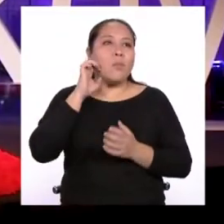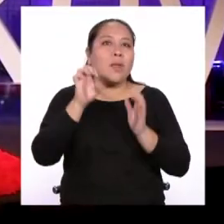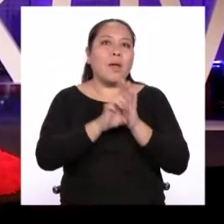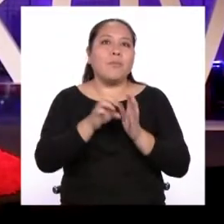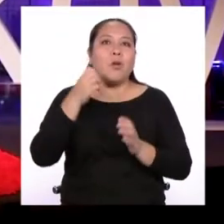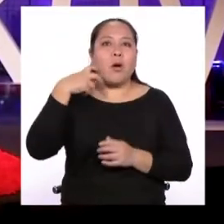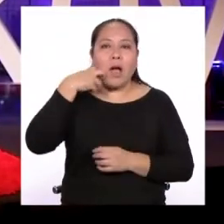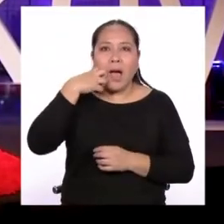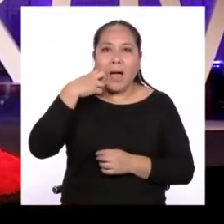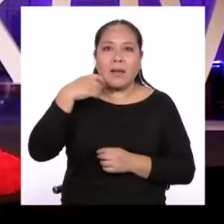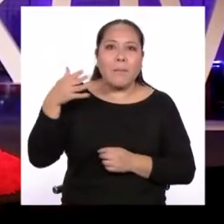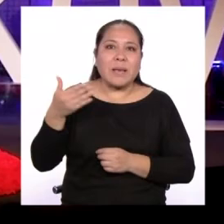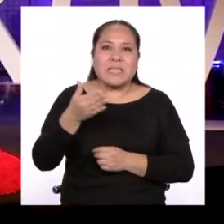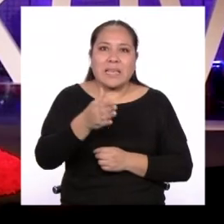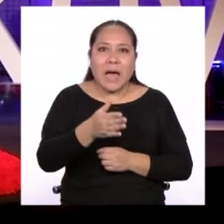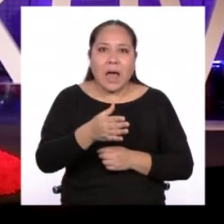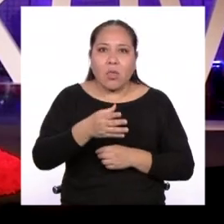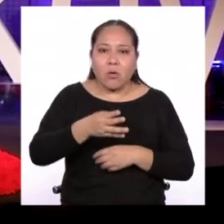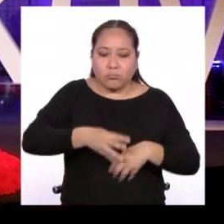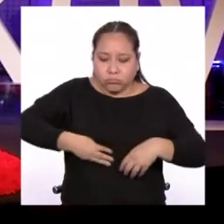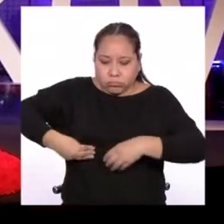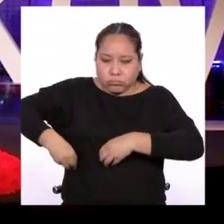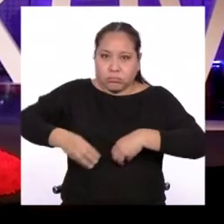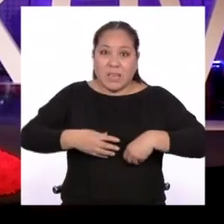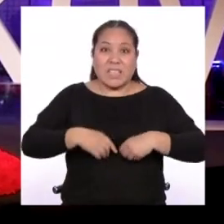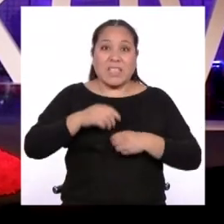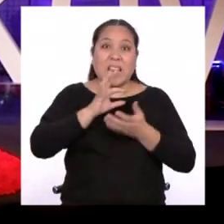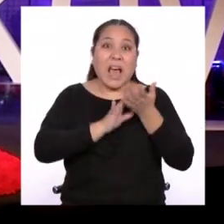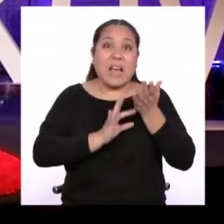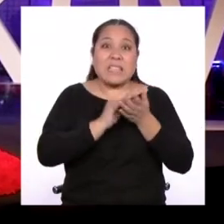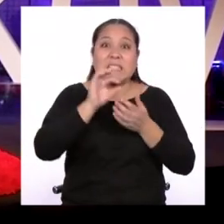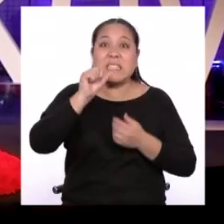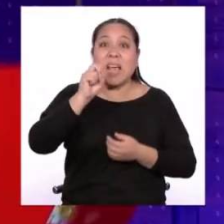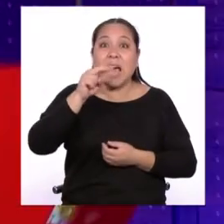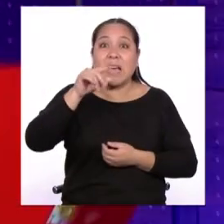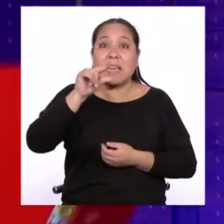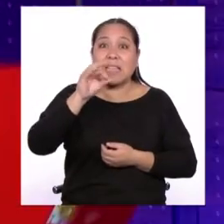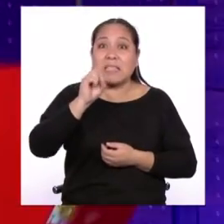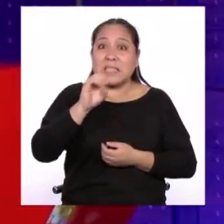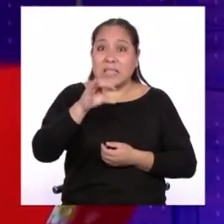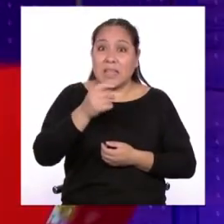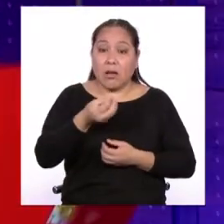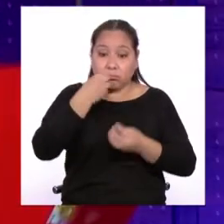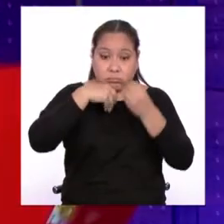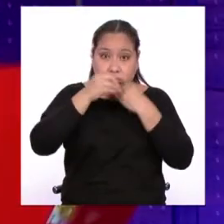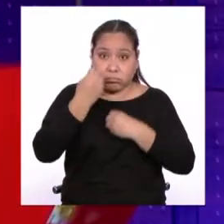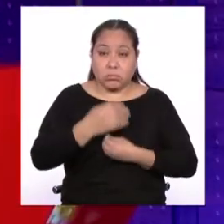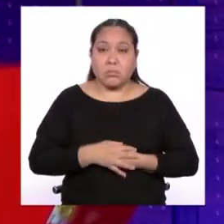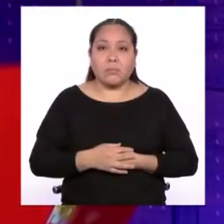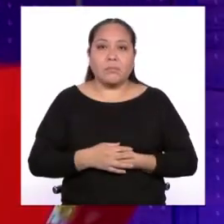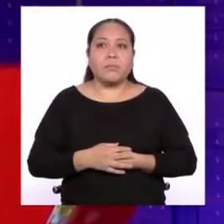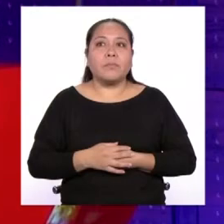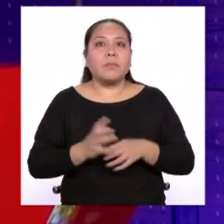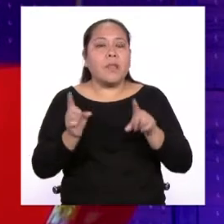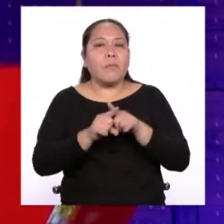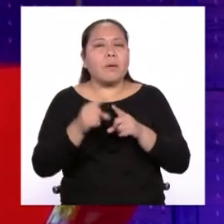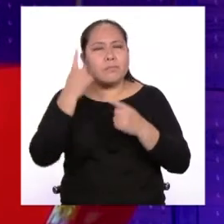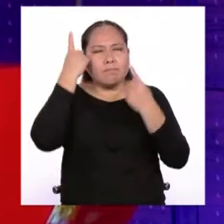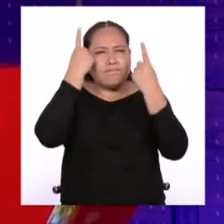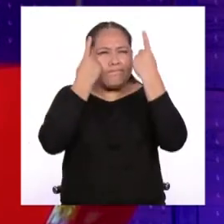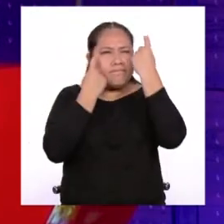el pescado, las vísceras, la sangrecita, etc. Asimismo, se